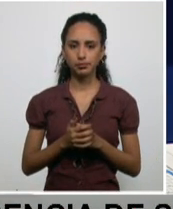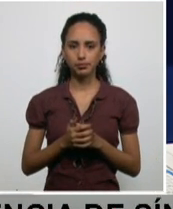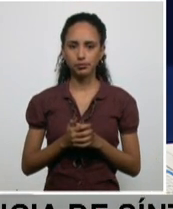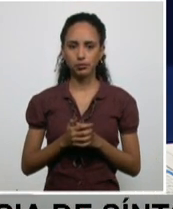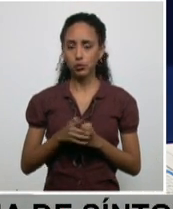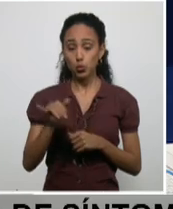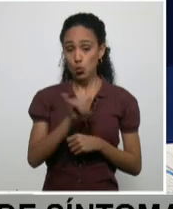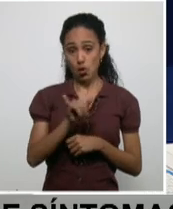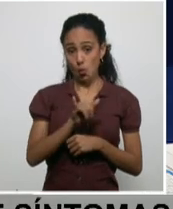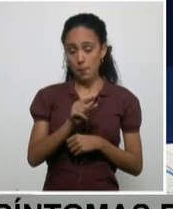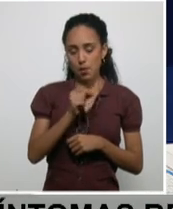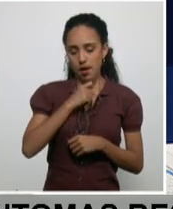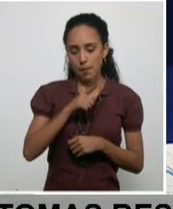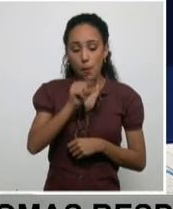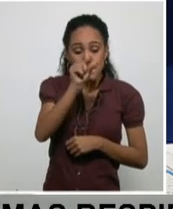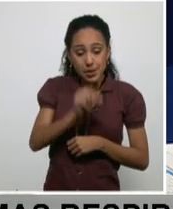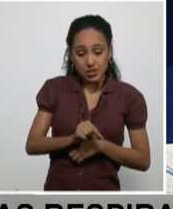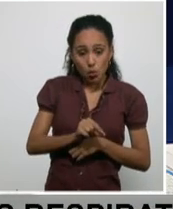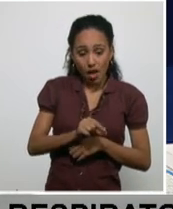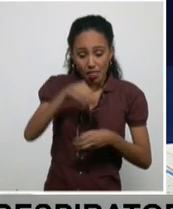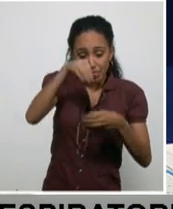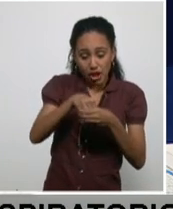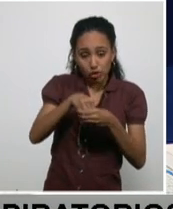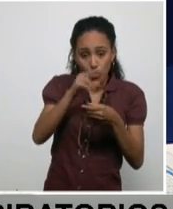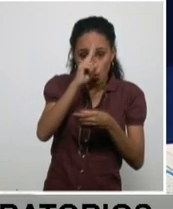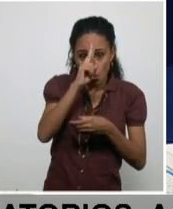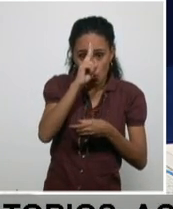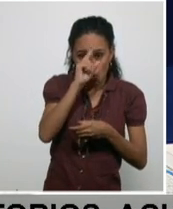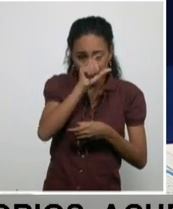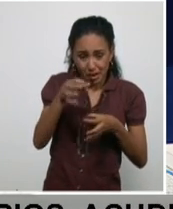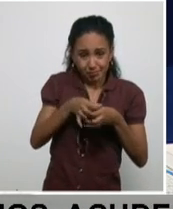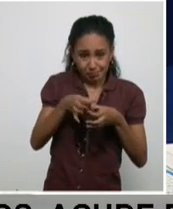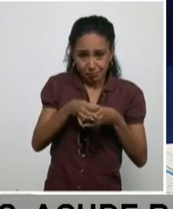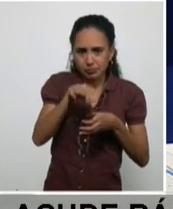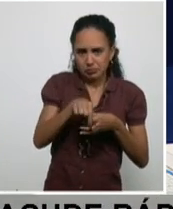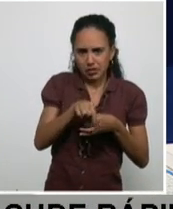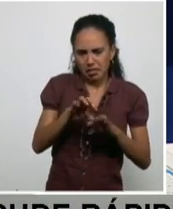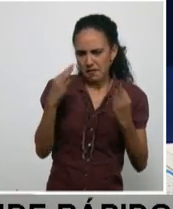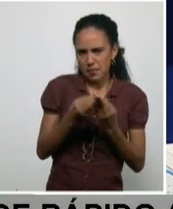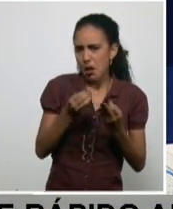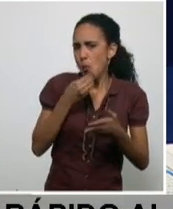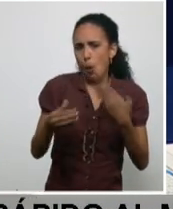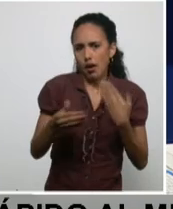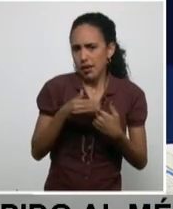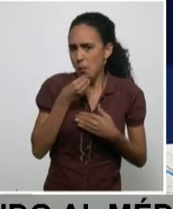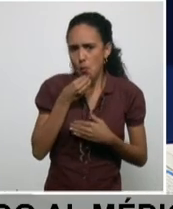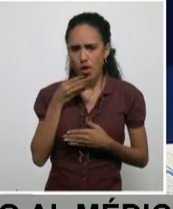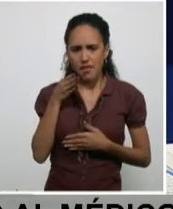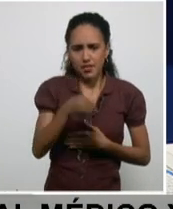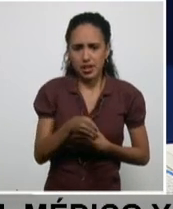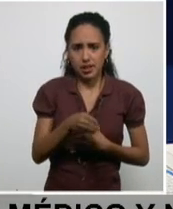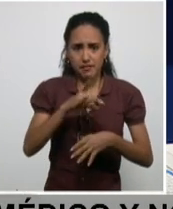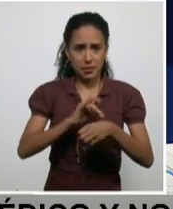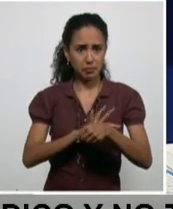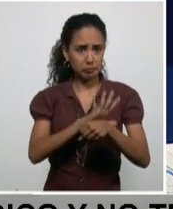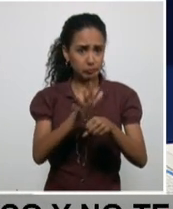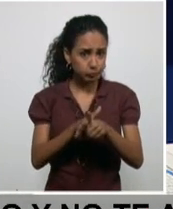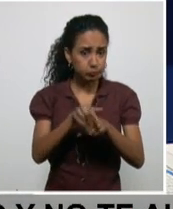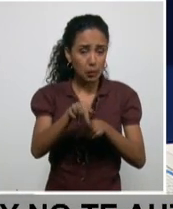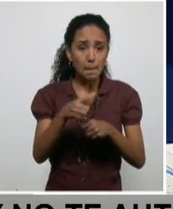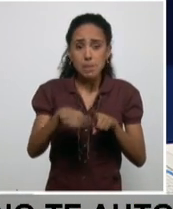mismo una persona que está en su consultorio médico de familia, que puede venir cualquiera con COVID y sin síntomas